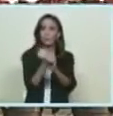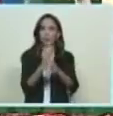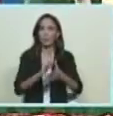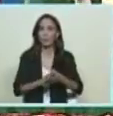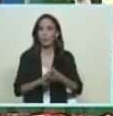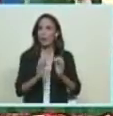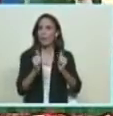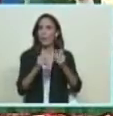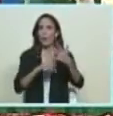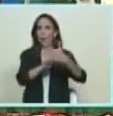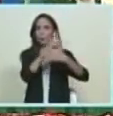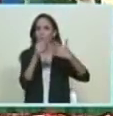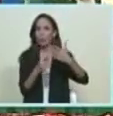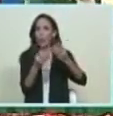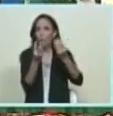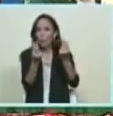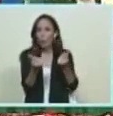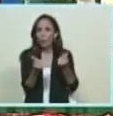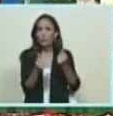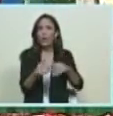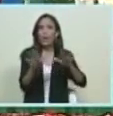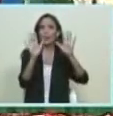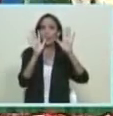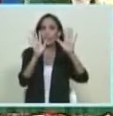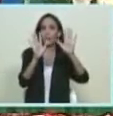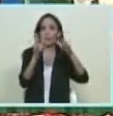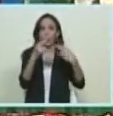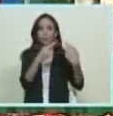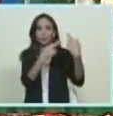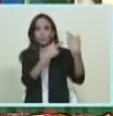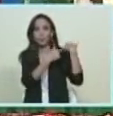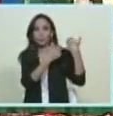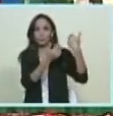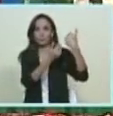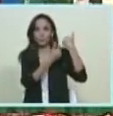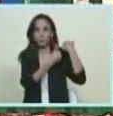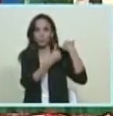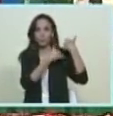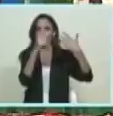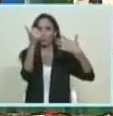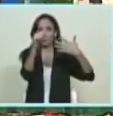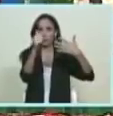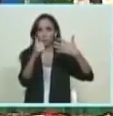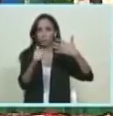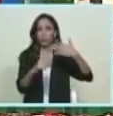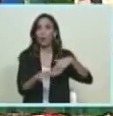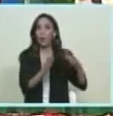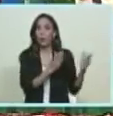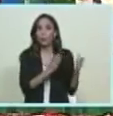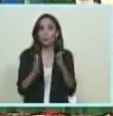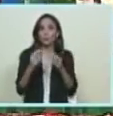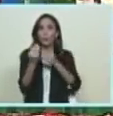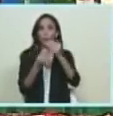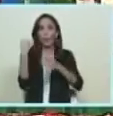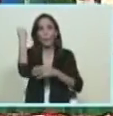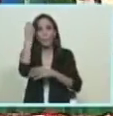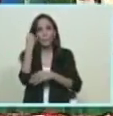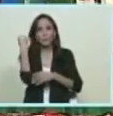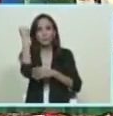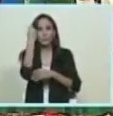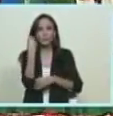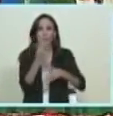que va a contar con 10 responsabilidades. Hay que organizarse, pensar, como dice